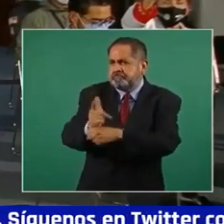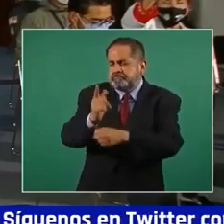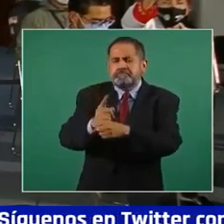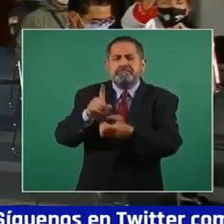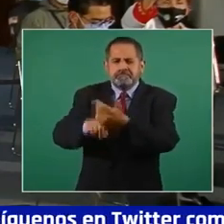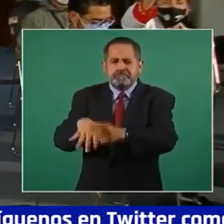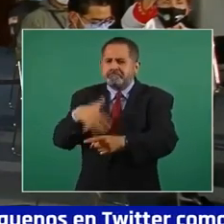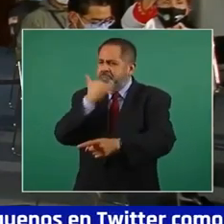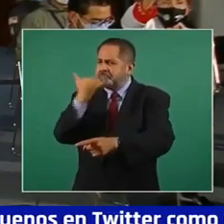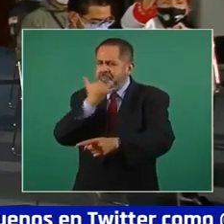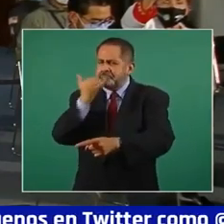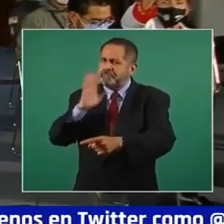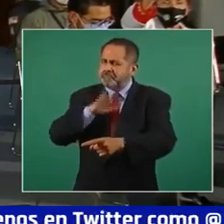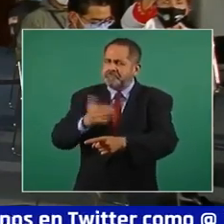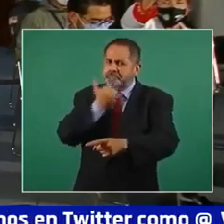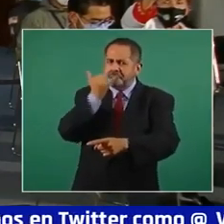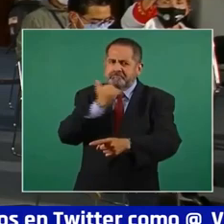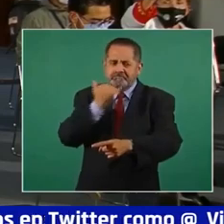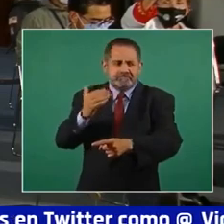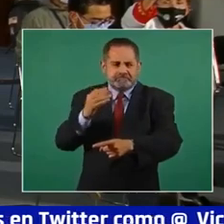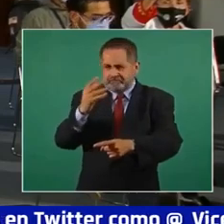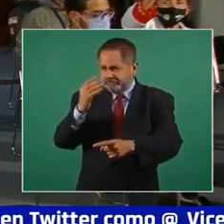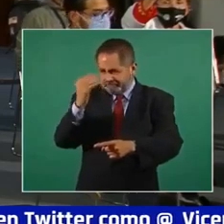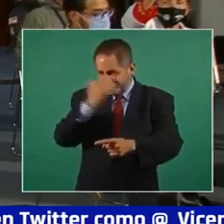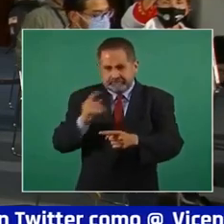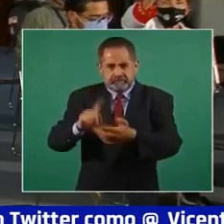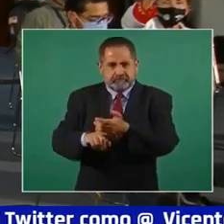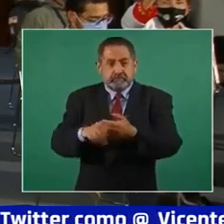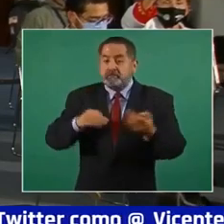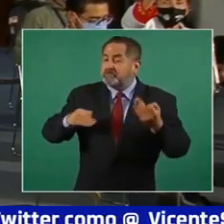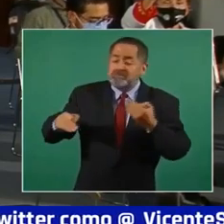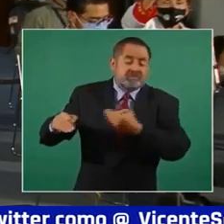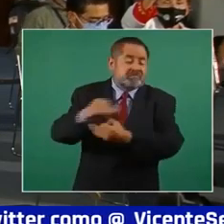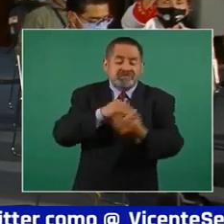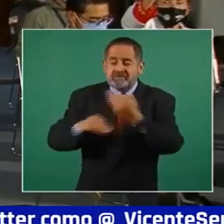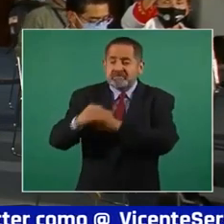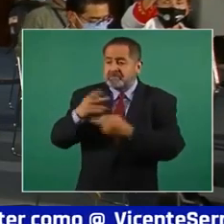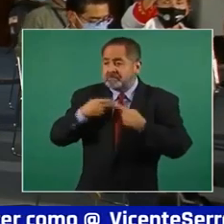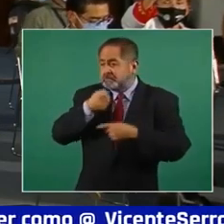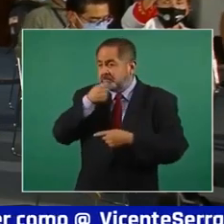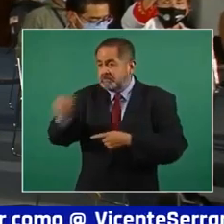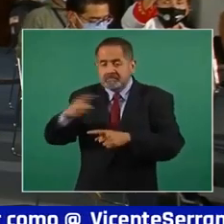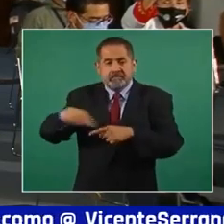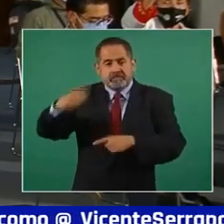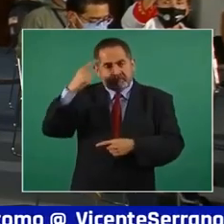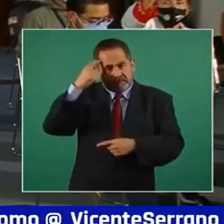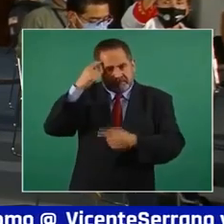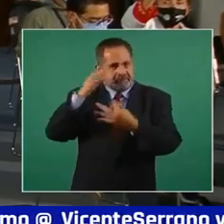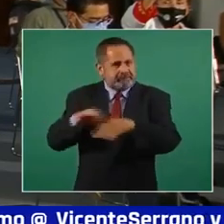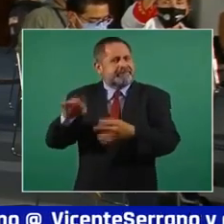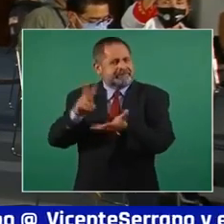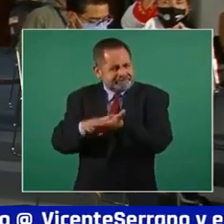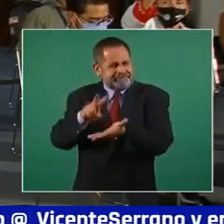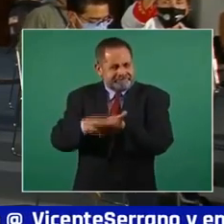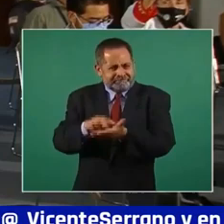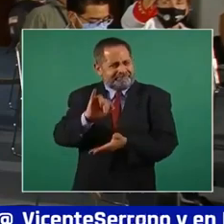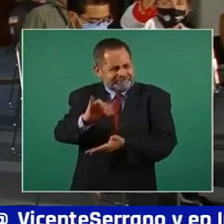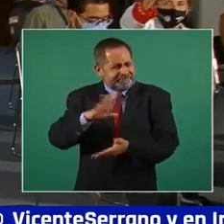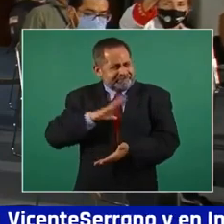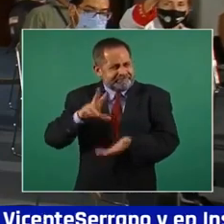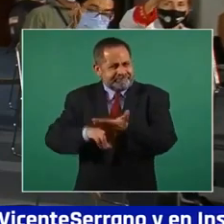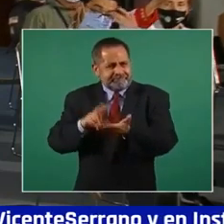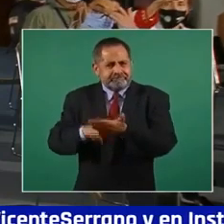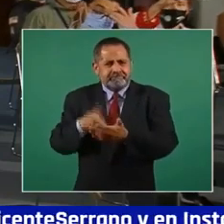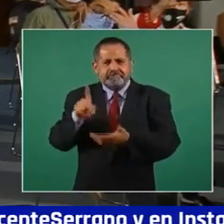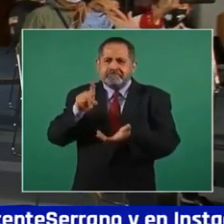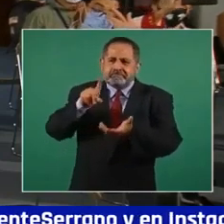Vida, un programa que todos los entrevistados, sin excepción, consideran sumamente valioso,